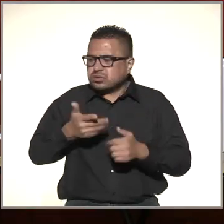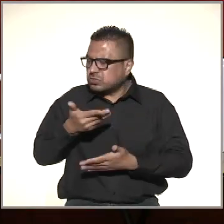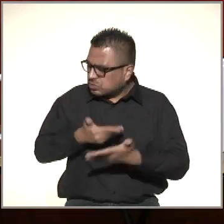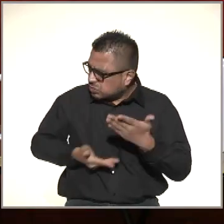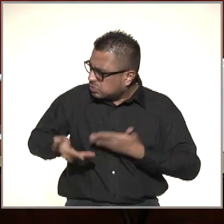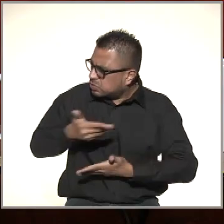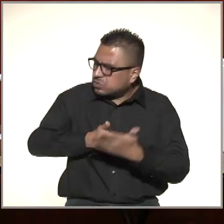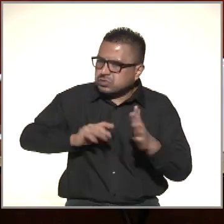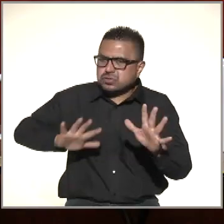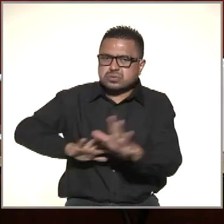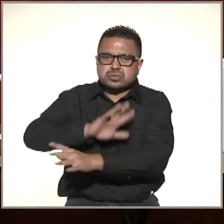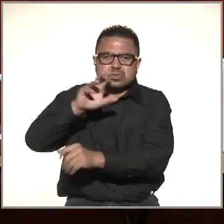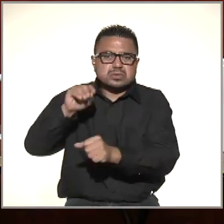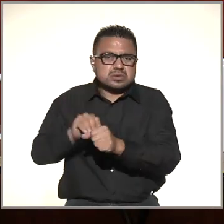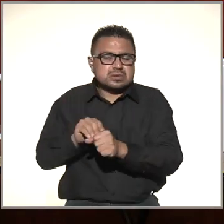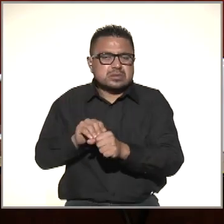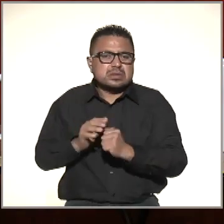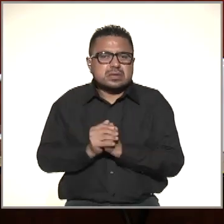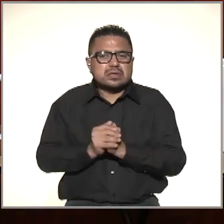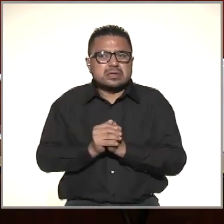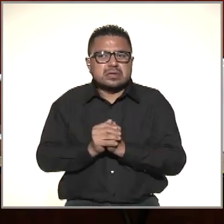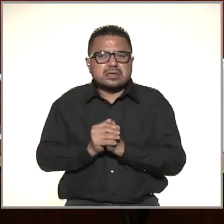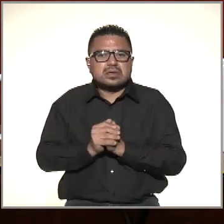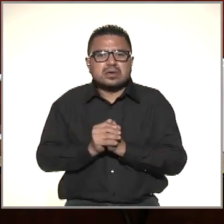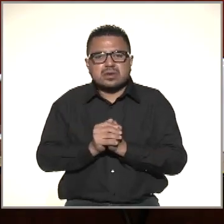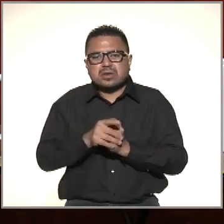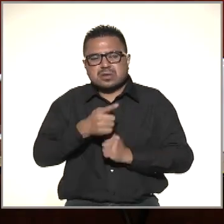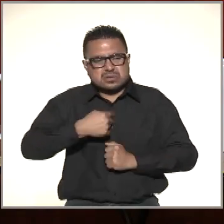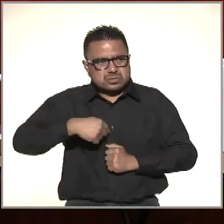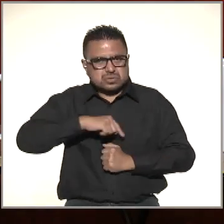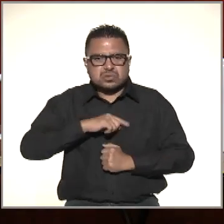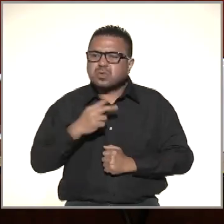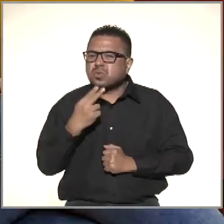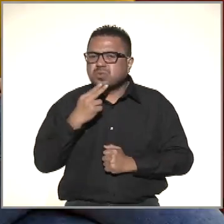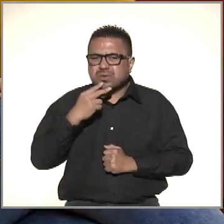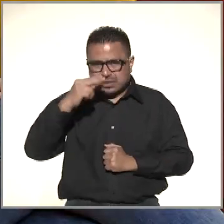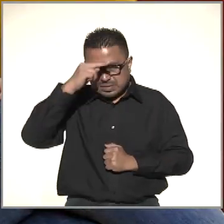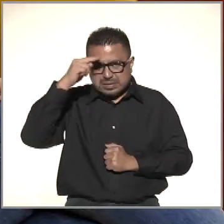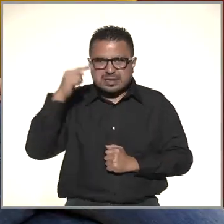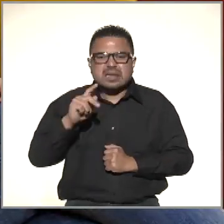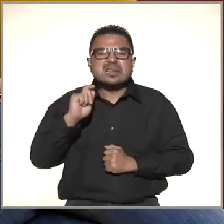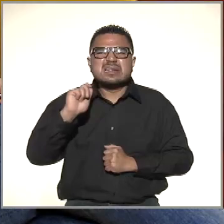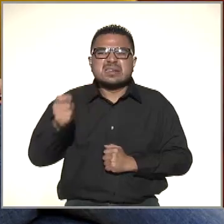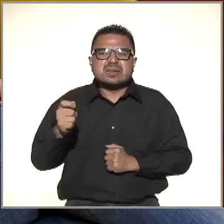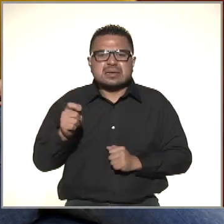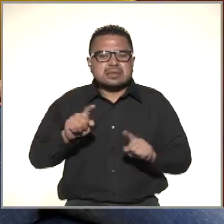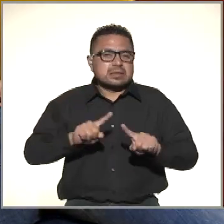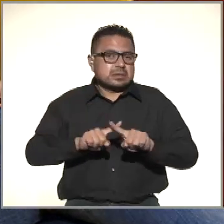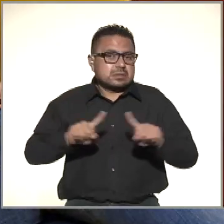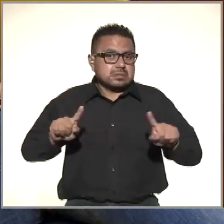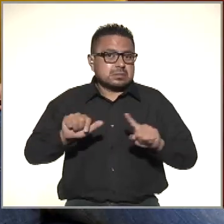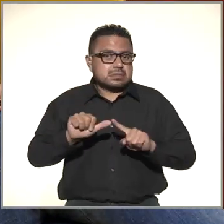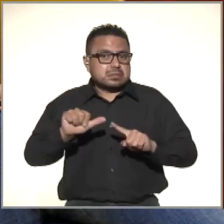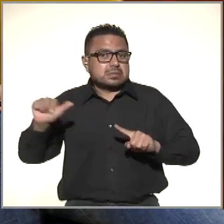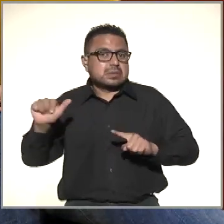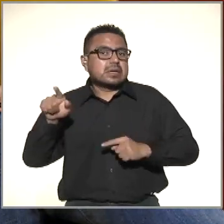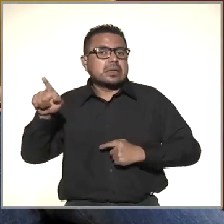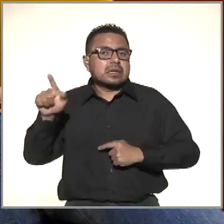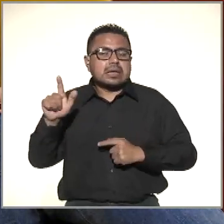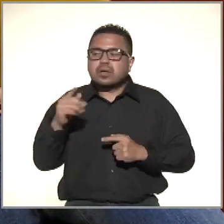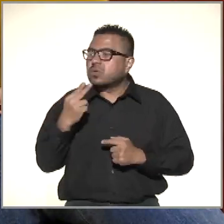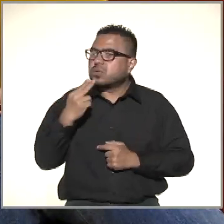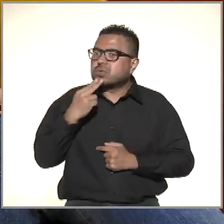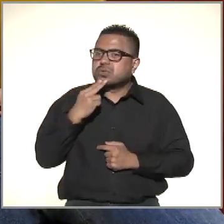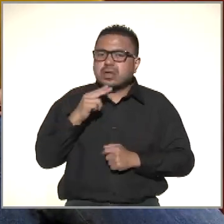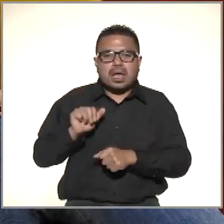socializados. Los ademanes que utilizamos los mexicanos son relativamente diferentes de los ademanes que